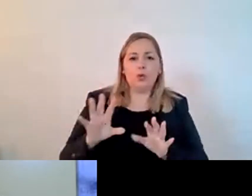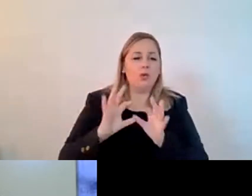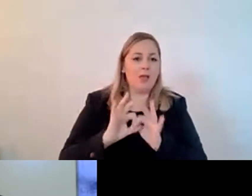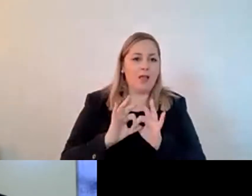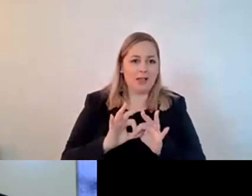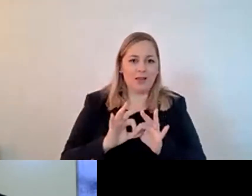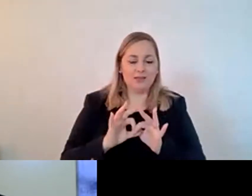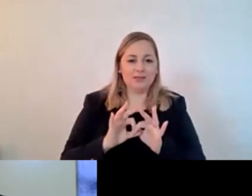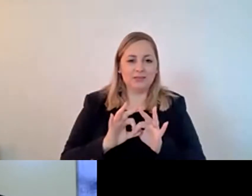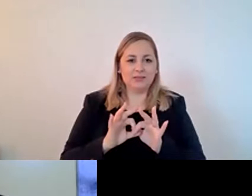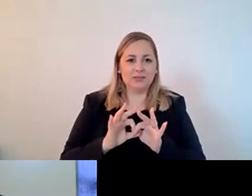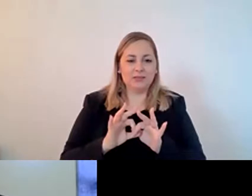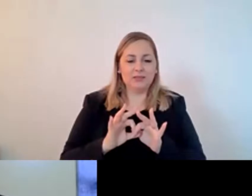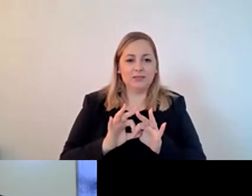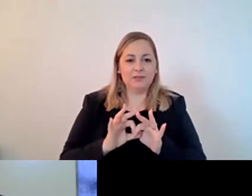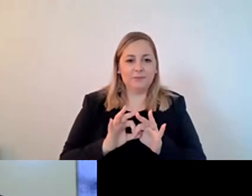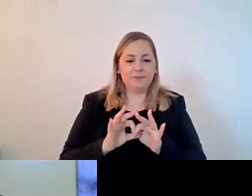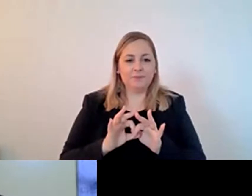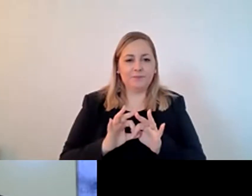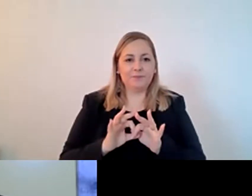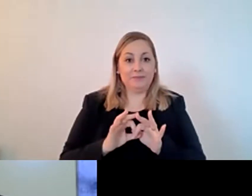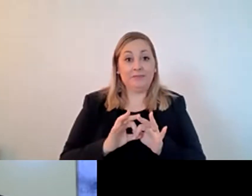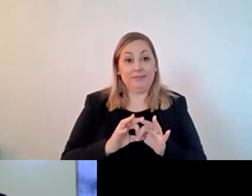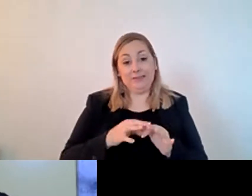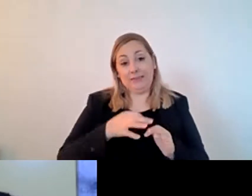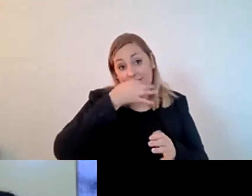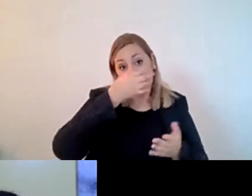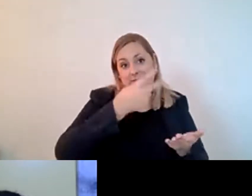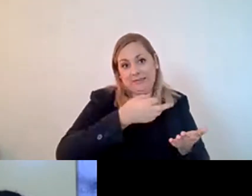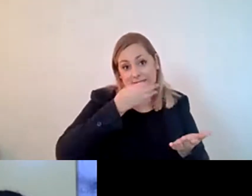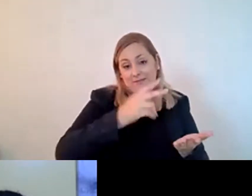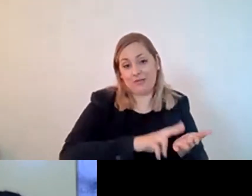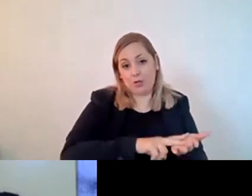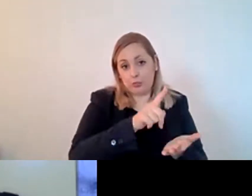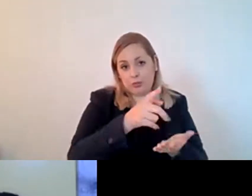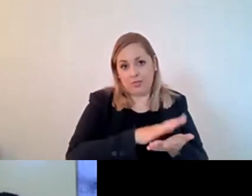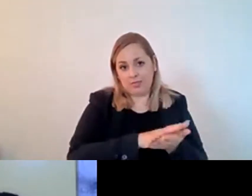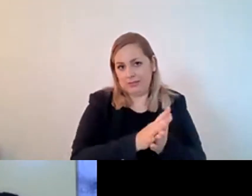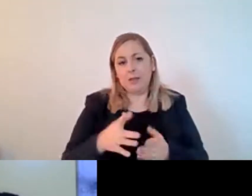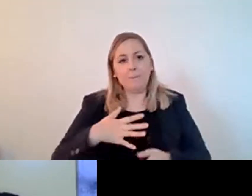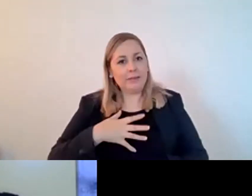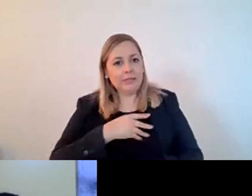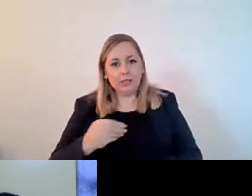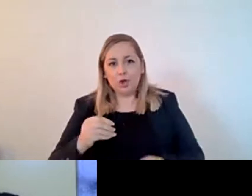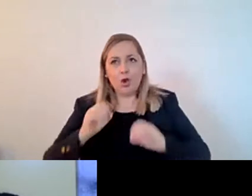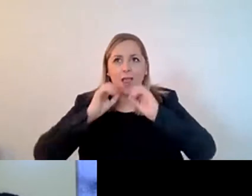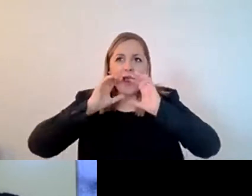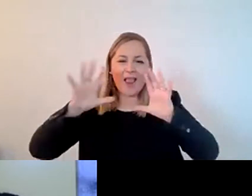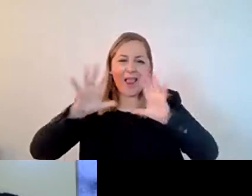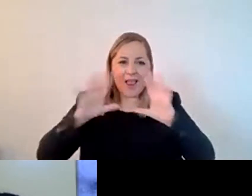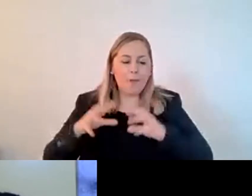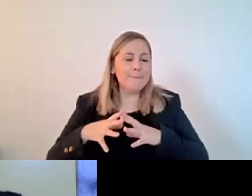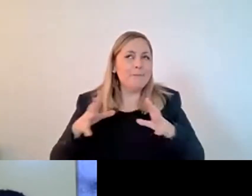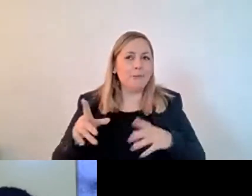agradecerle y corroborar todo lo que usted dice. Y mi hijo también es gritón, súper gritón, así que la persona